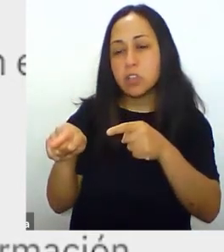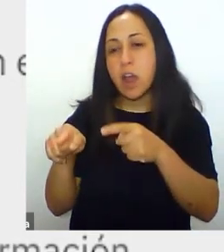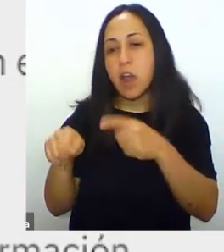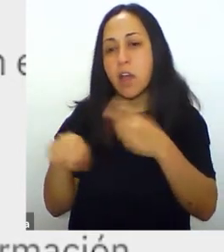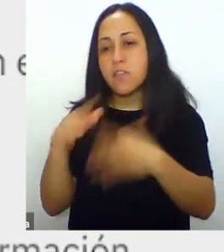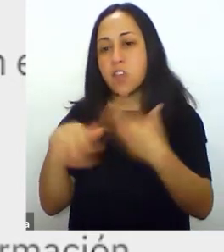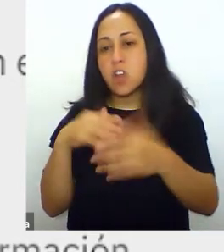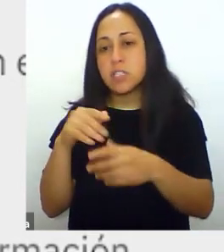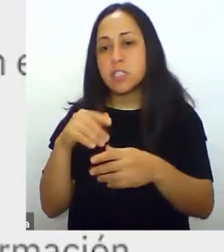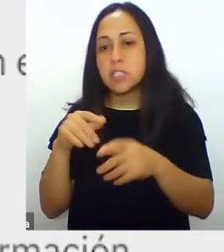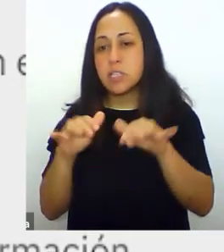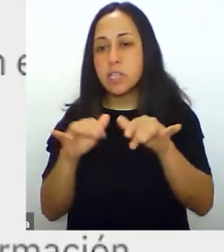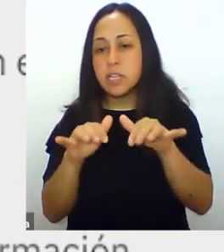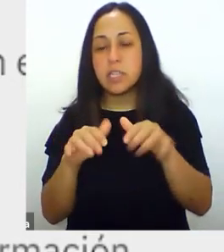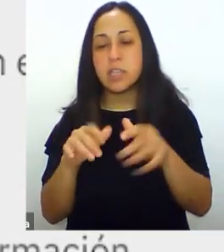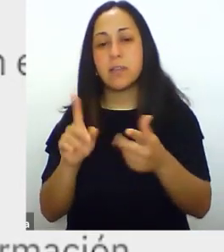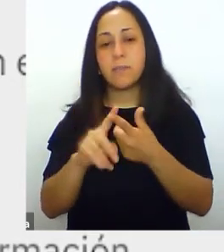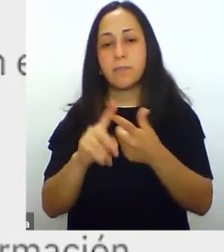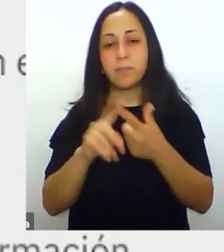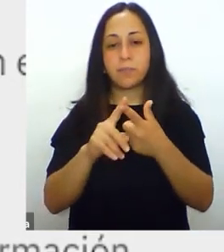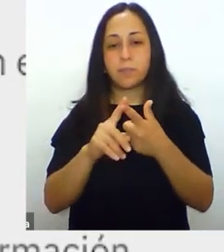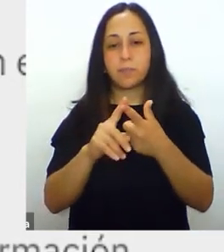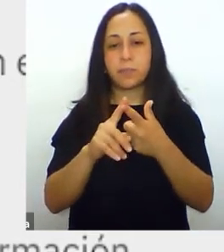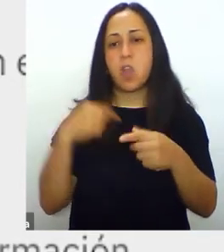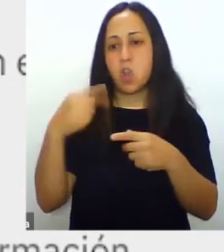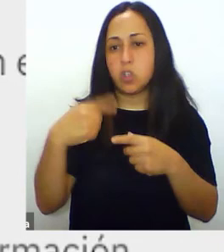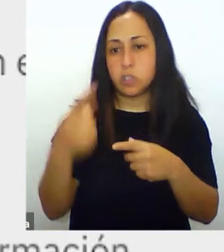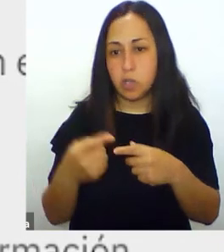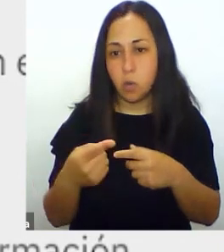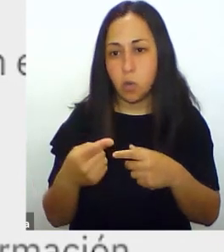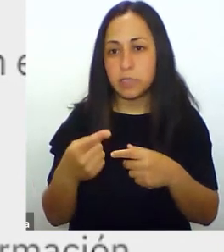tipos más, vamos a decir que puede llegar a tener